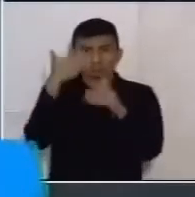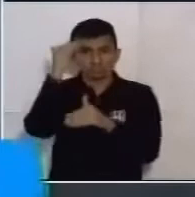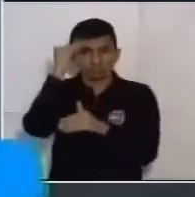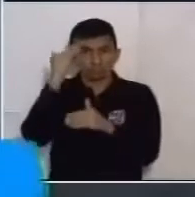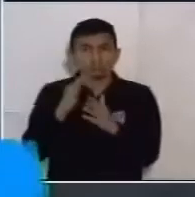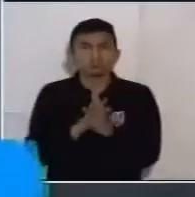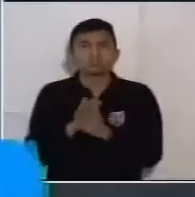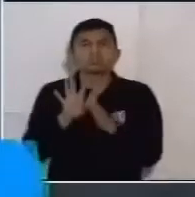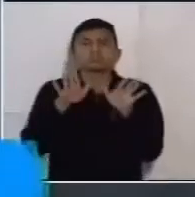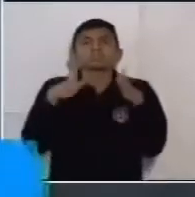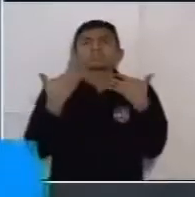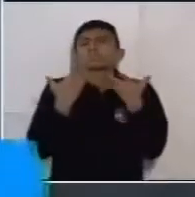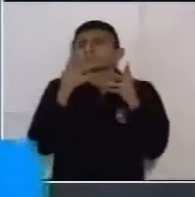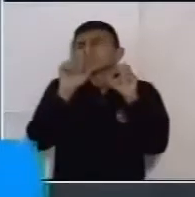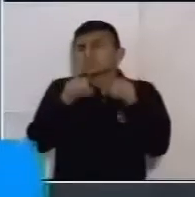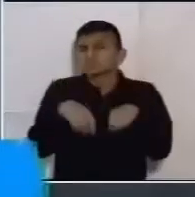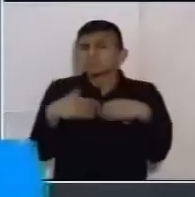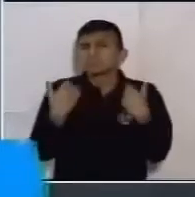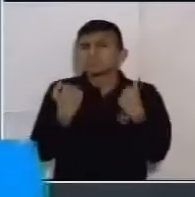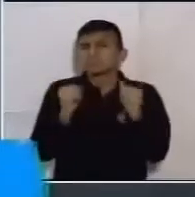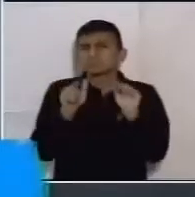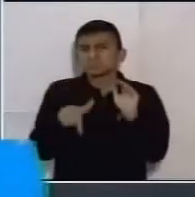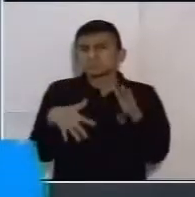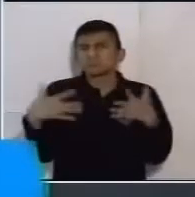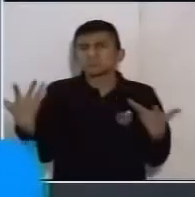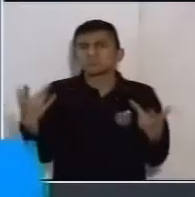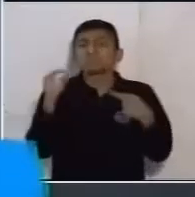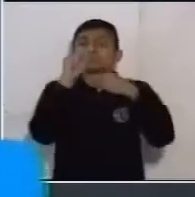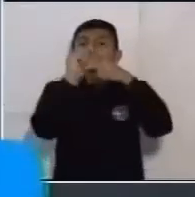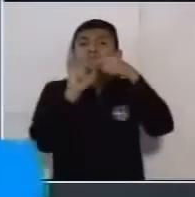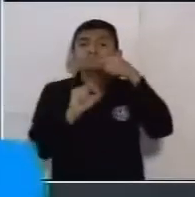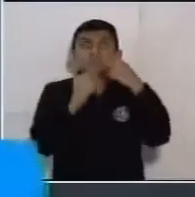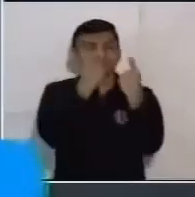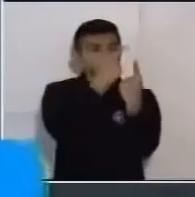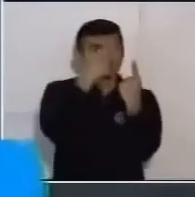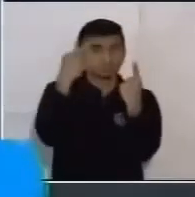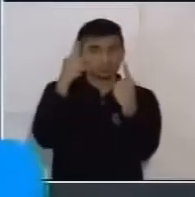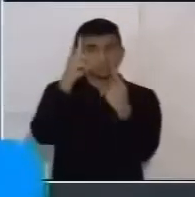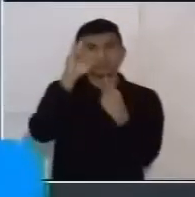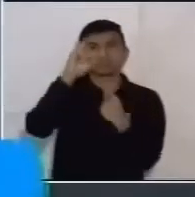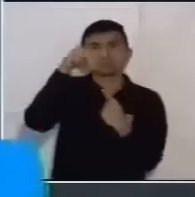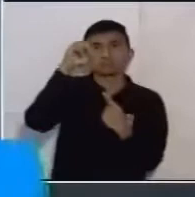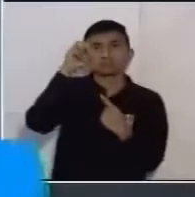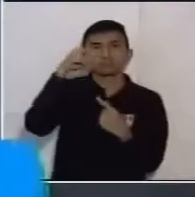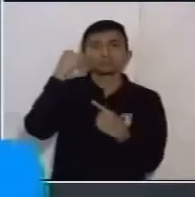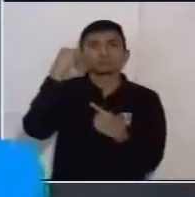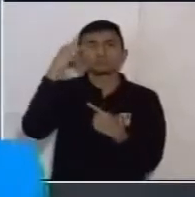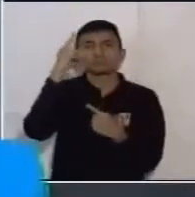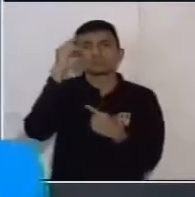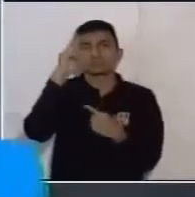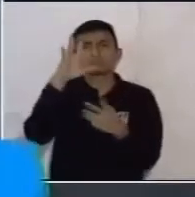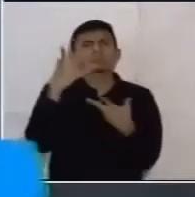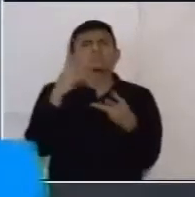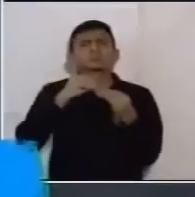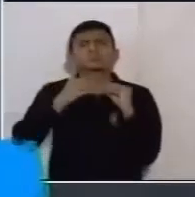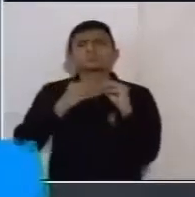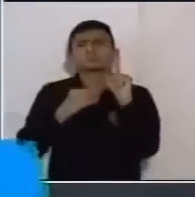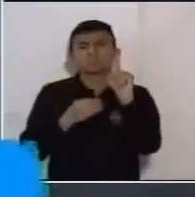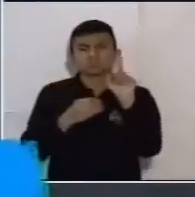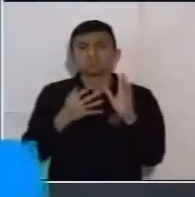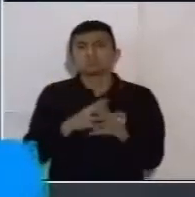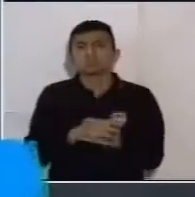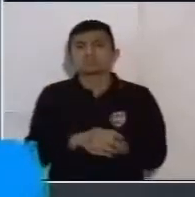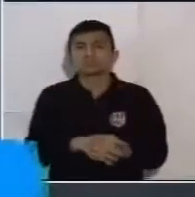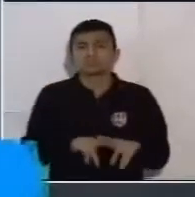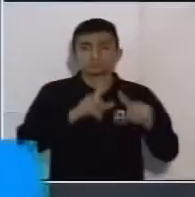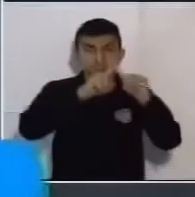¿Qué puedo hacer ahora? Dividir cada uno dentro de ese común denominador que tienen, que es el 2. X cuadrado